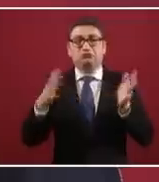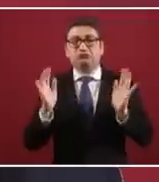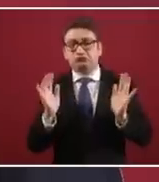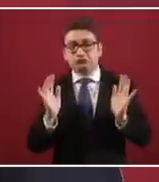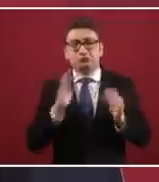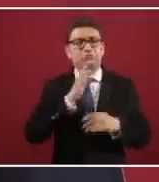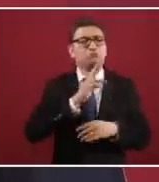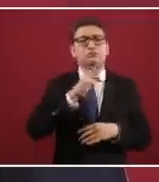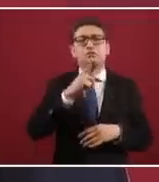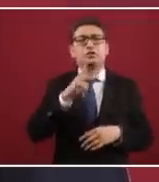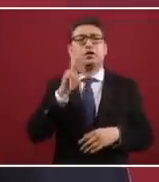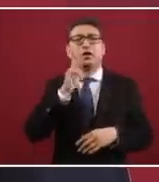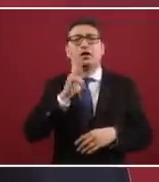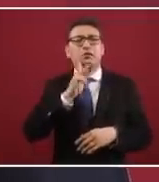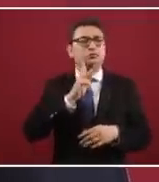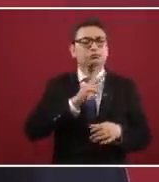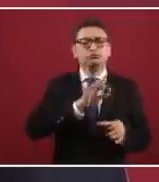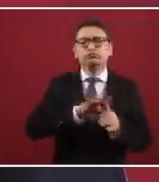mejor método.